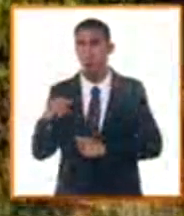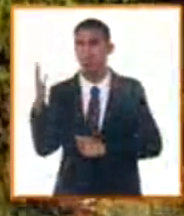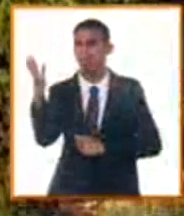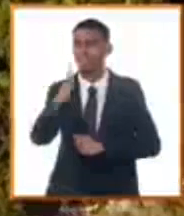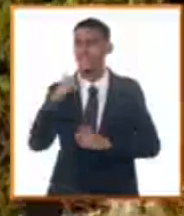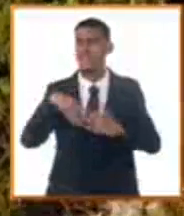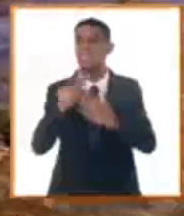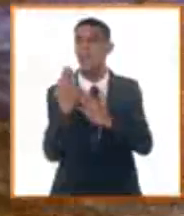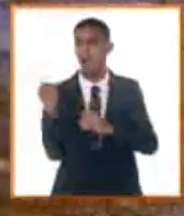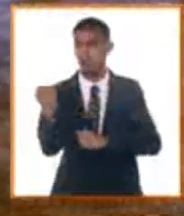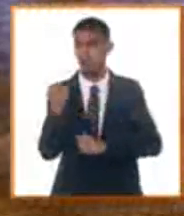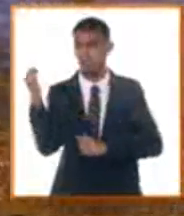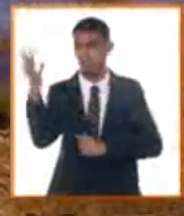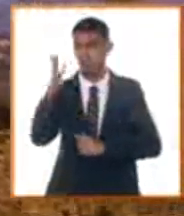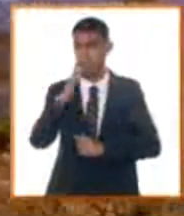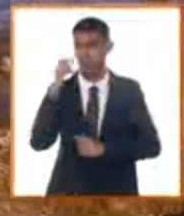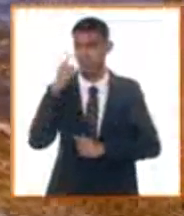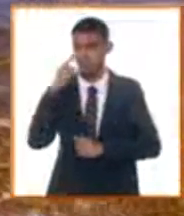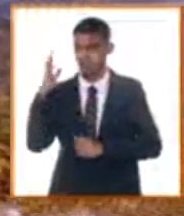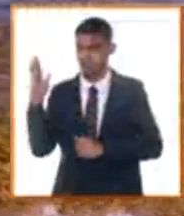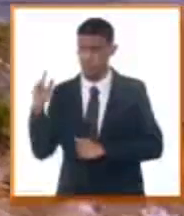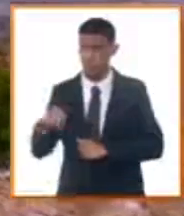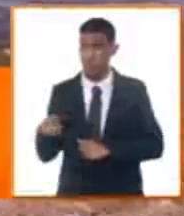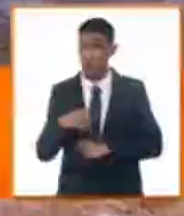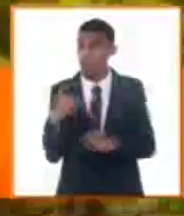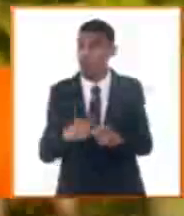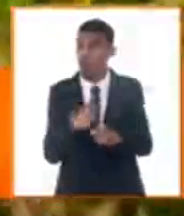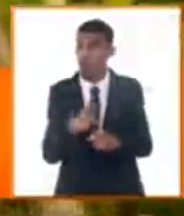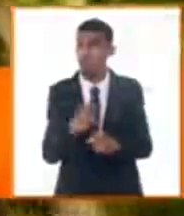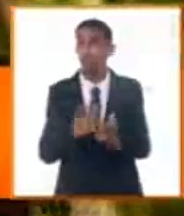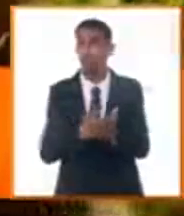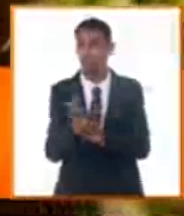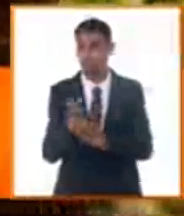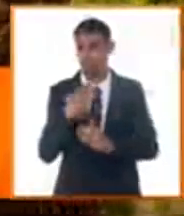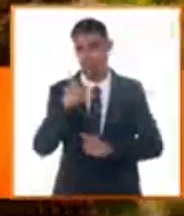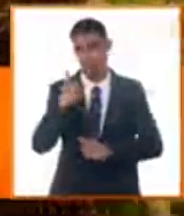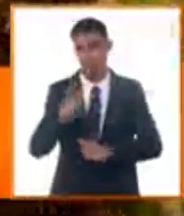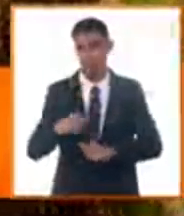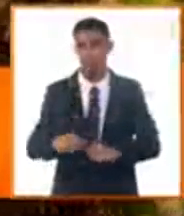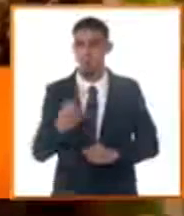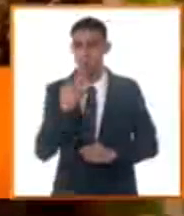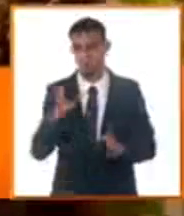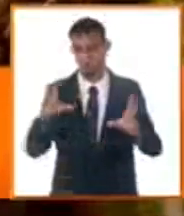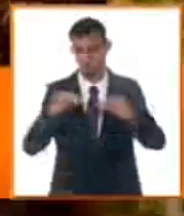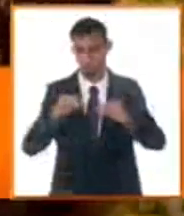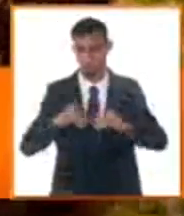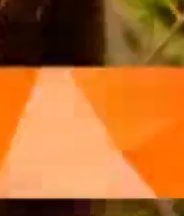Día Internacional del Medio Ambiente. Una batalla que también tenemos que seguir librando. Buenas noches.